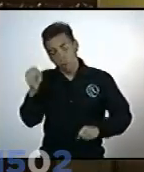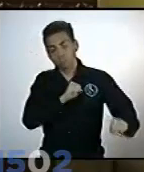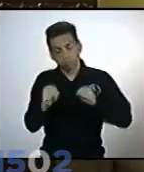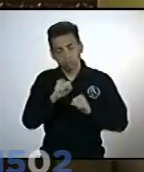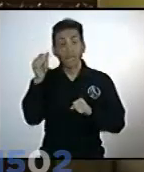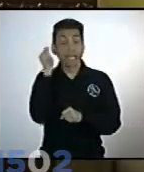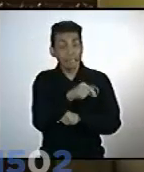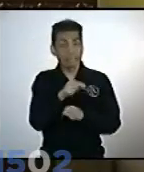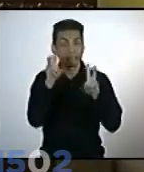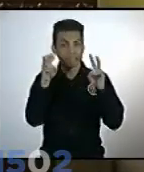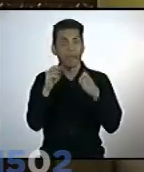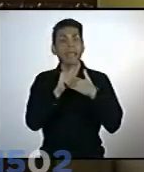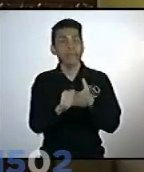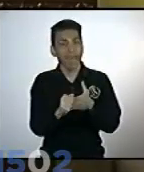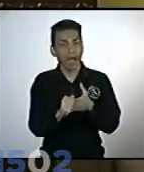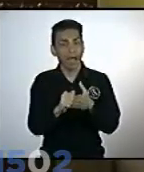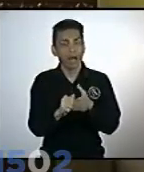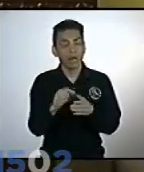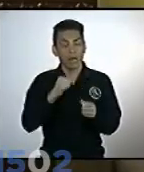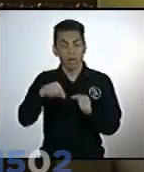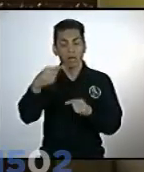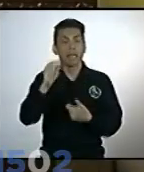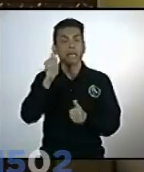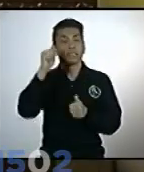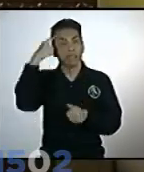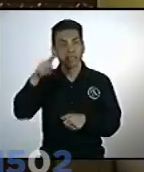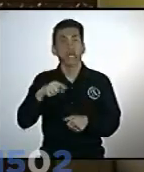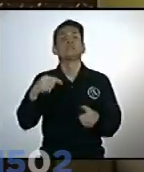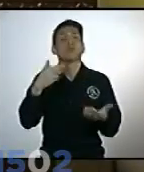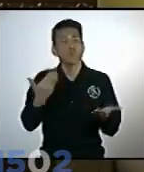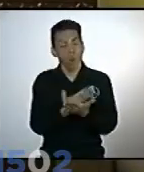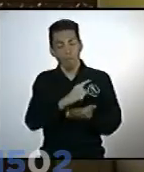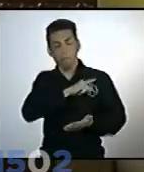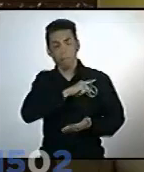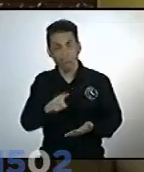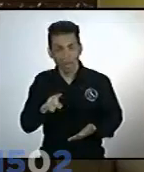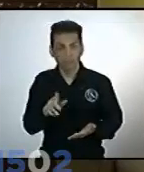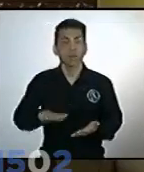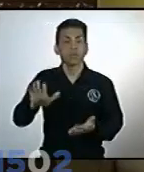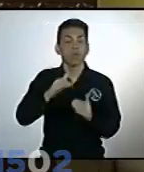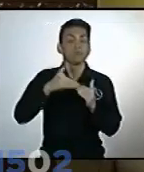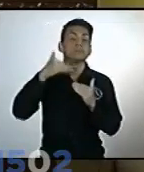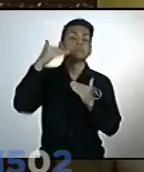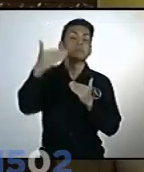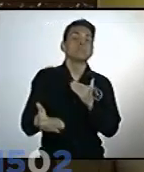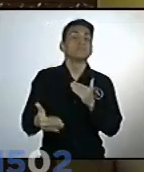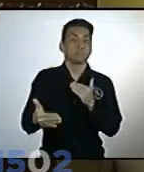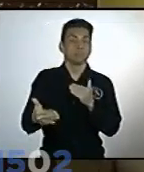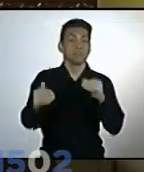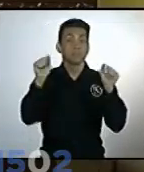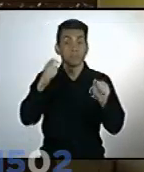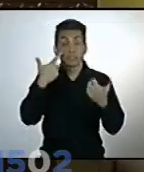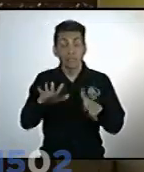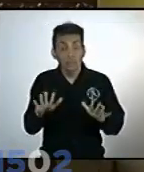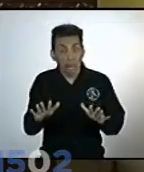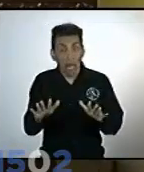planificación de esta guía, que en 15 días entrará en vigor y que será la que regirá hasta que tengamos las